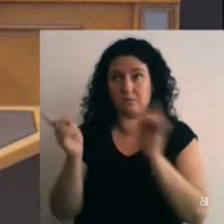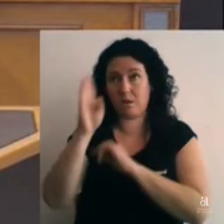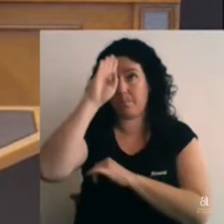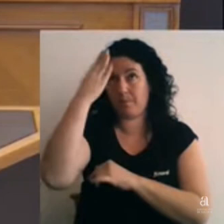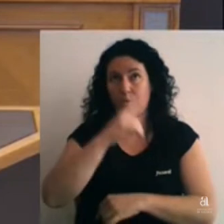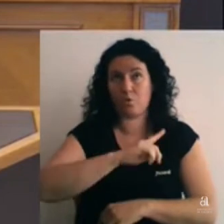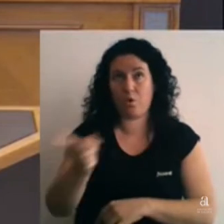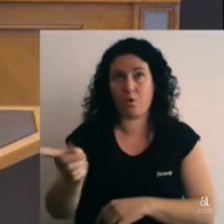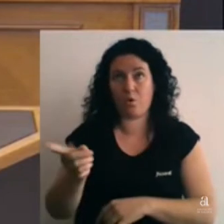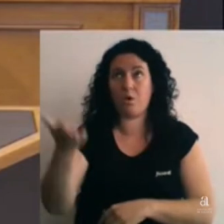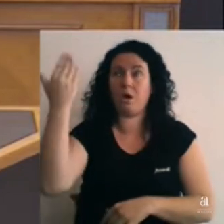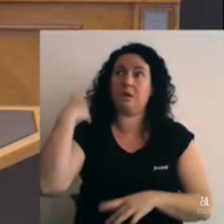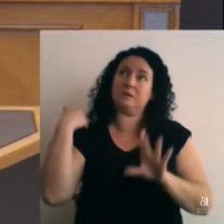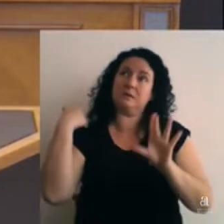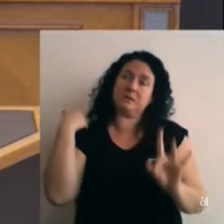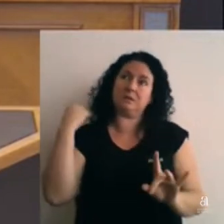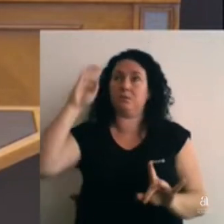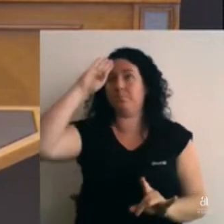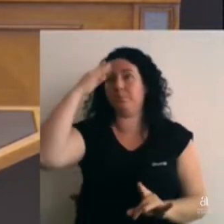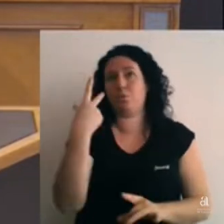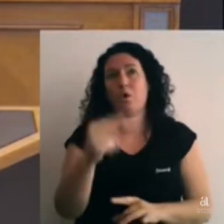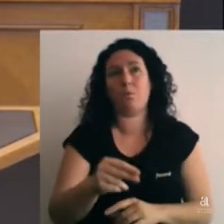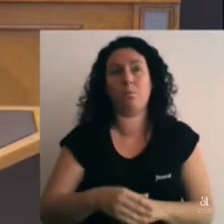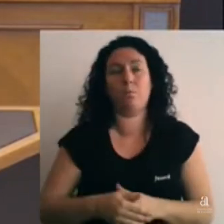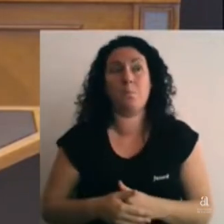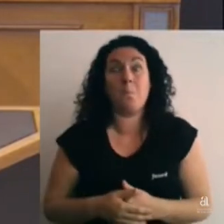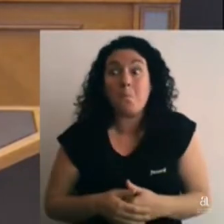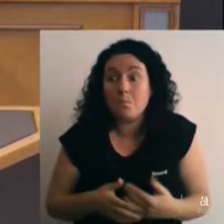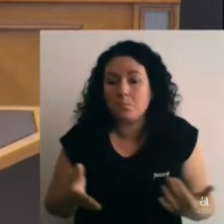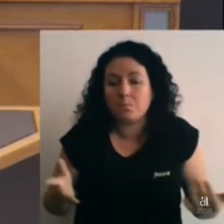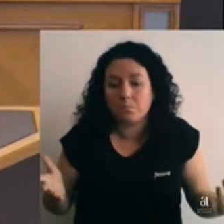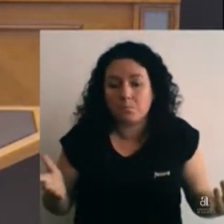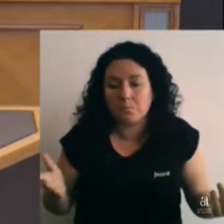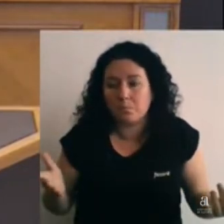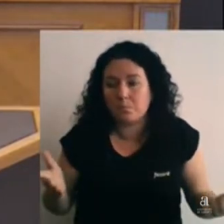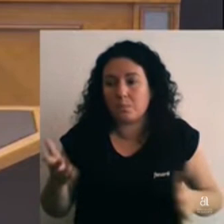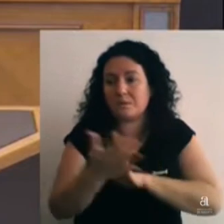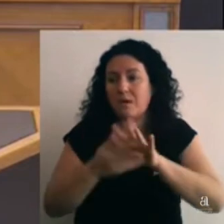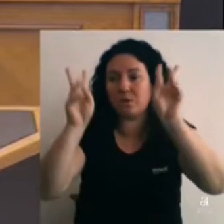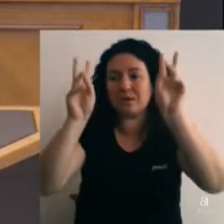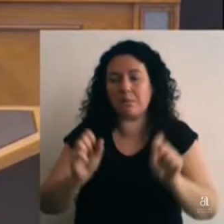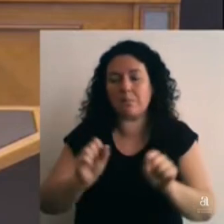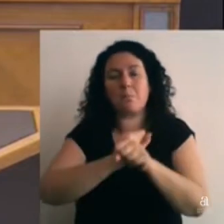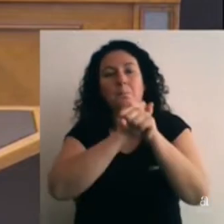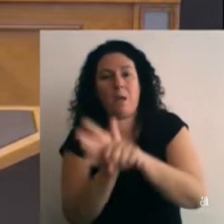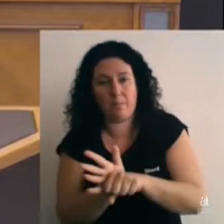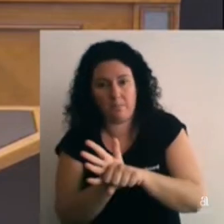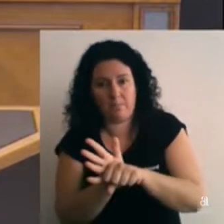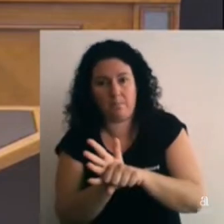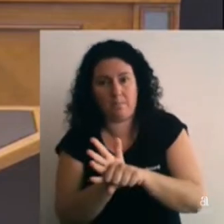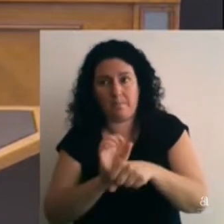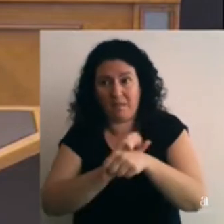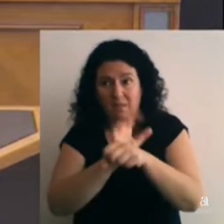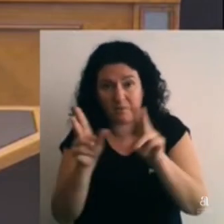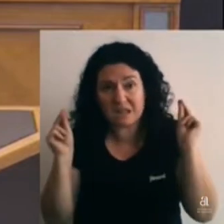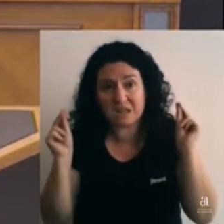Antes sí y ahora no. Y lo ha basado usted en la pandemia. Es que nos hemos quitado la pandemia, es que